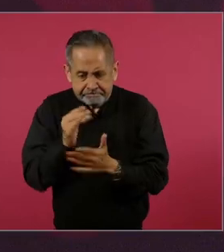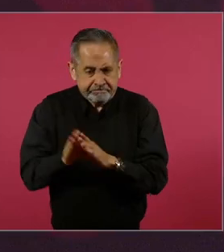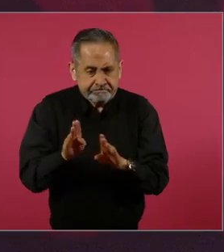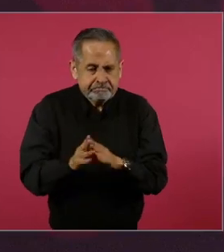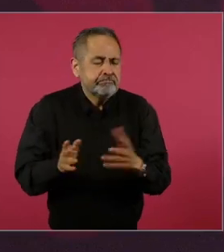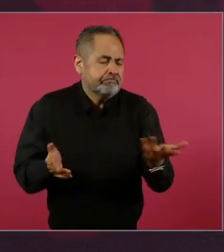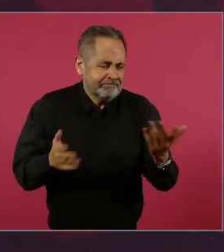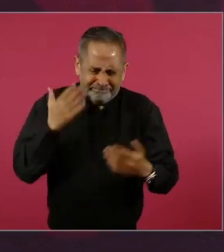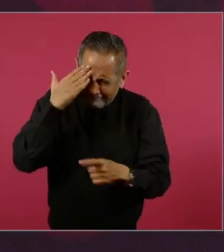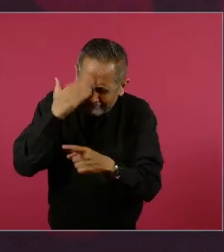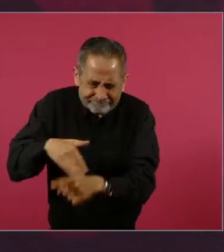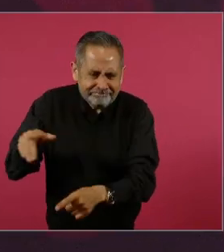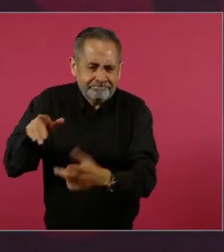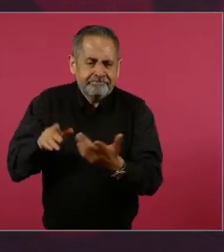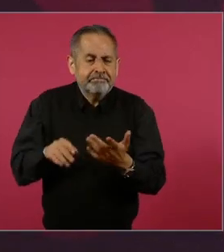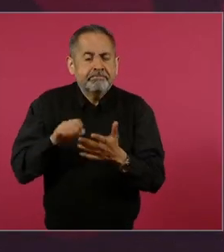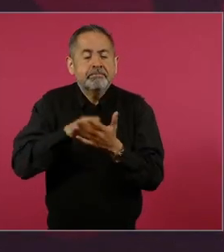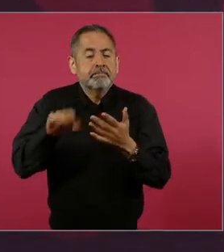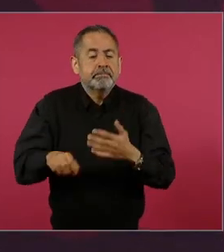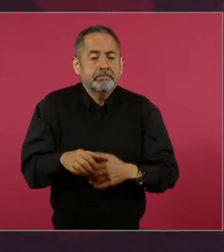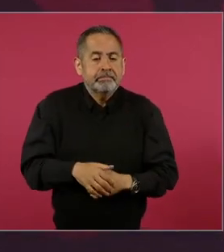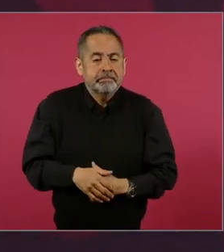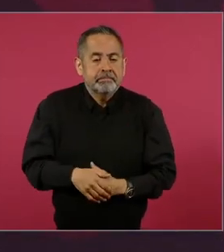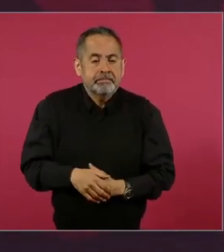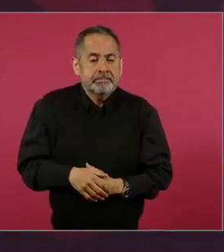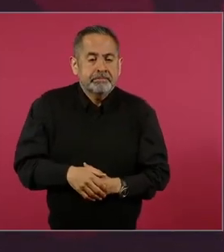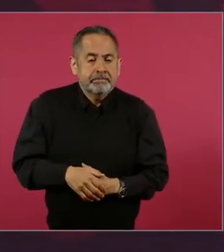Ahora, por ejemplo,